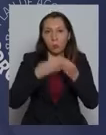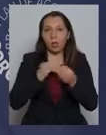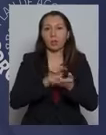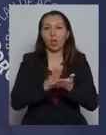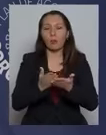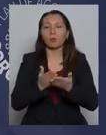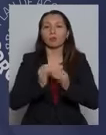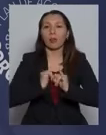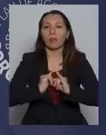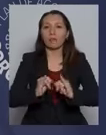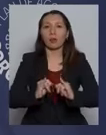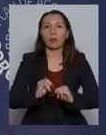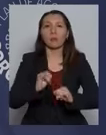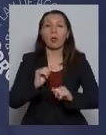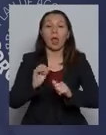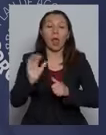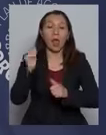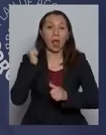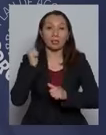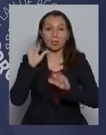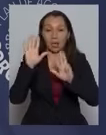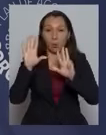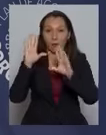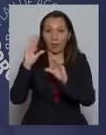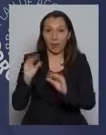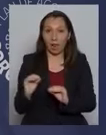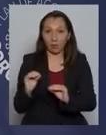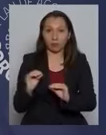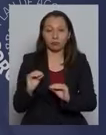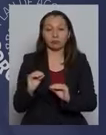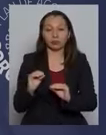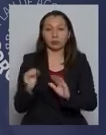del informe a las 21 horas del día de ayer.